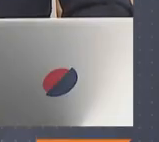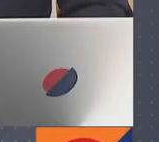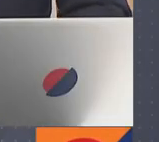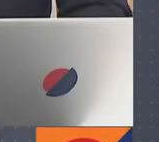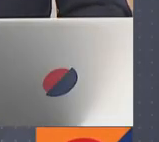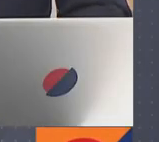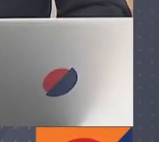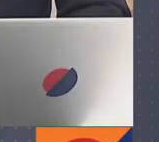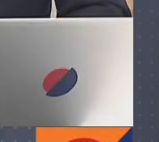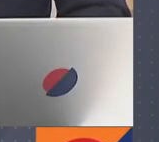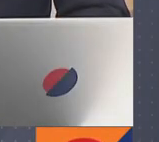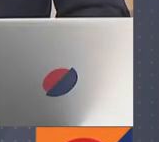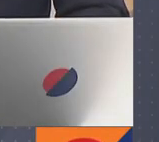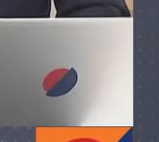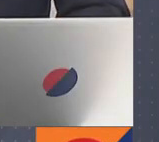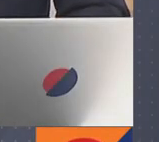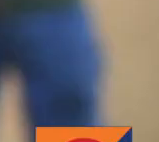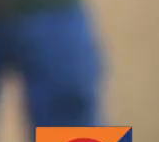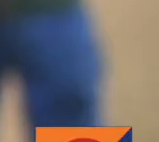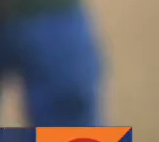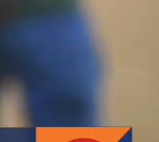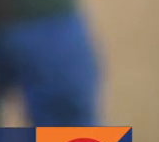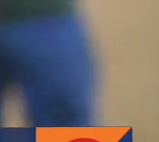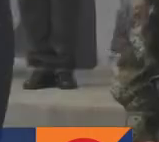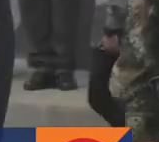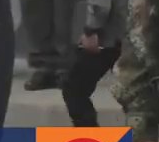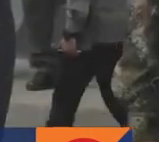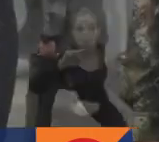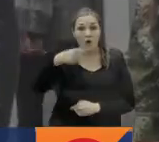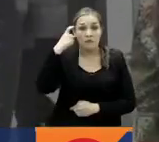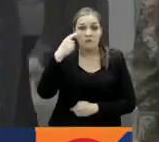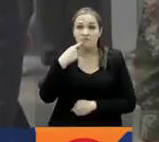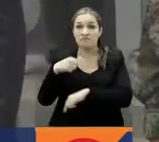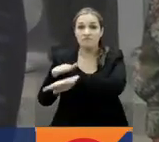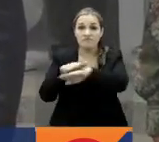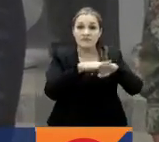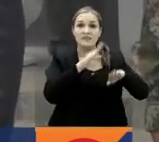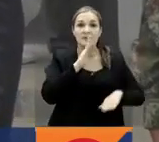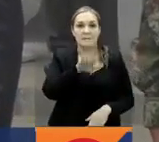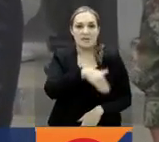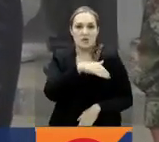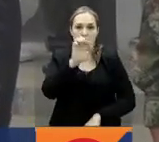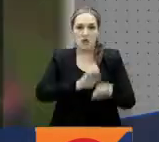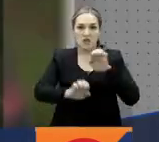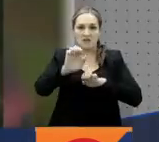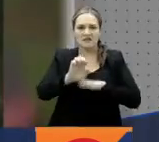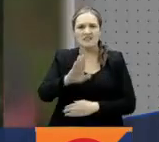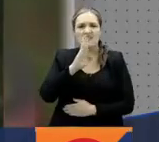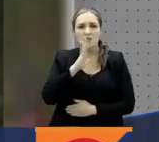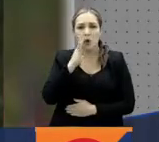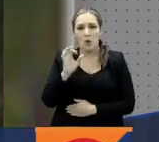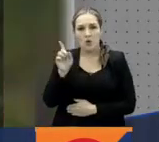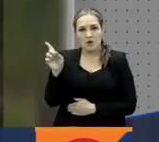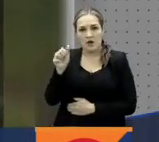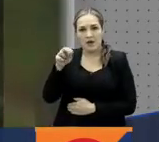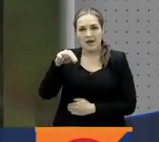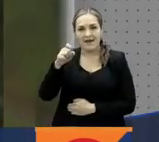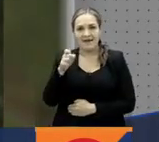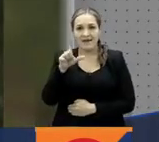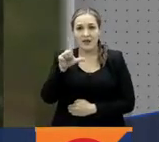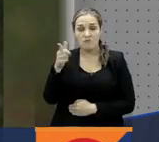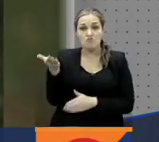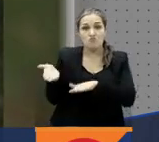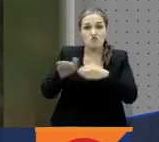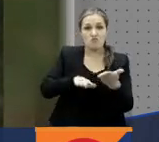Como el golpe más fuerte al ELN en lo corrido de este gobierno, catalogó el ministro de Defensa la muerte de Ángel Padilla Romero, alias